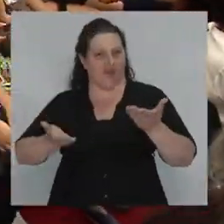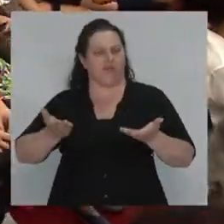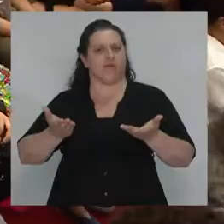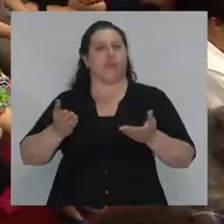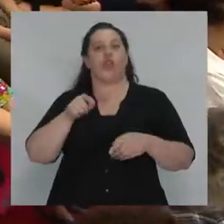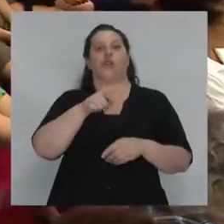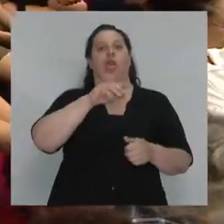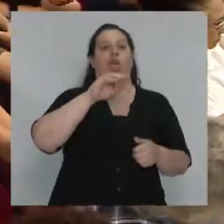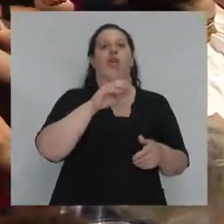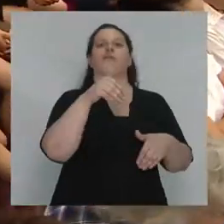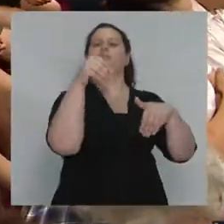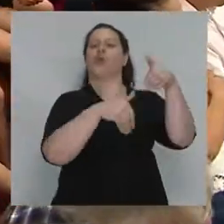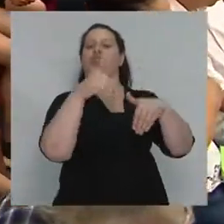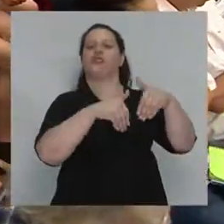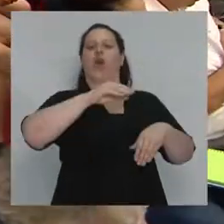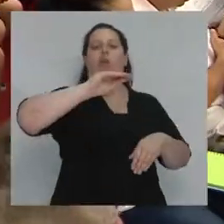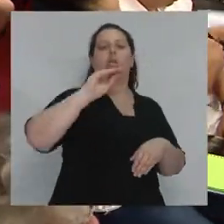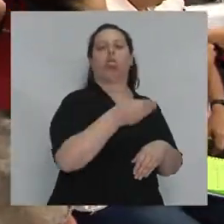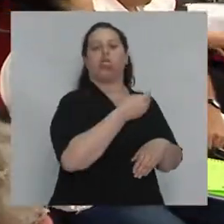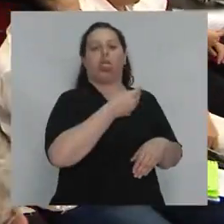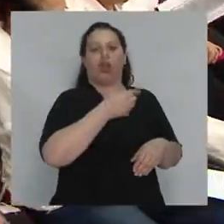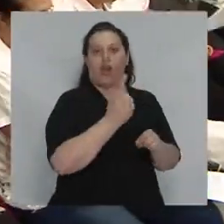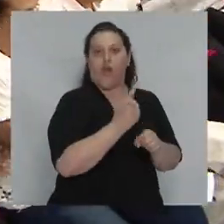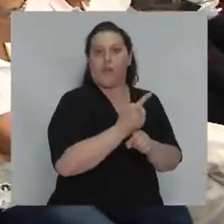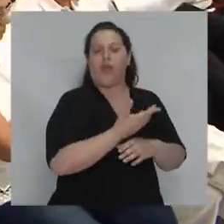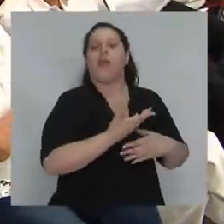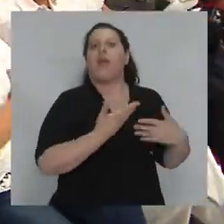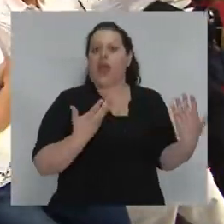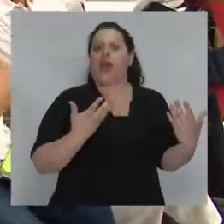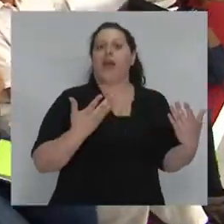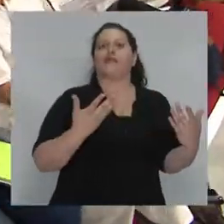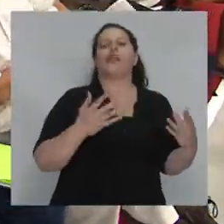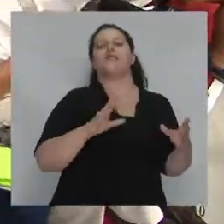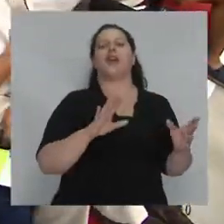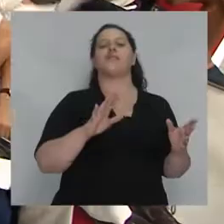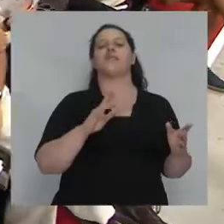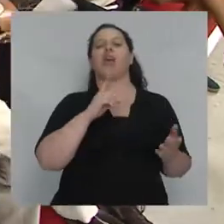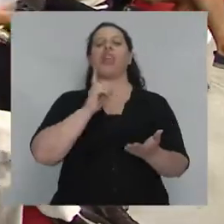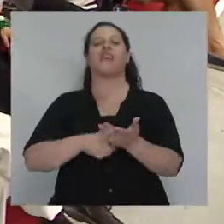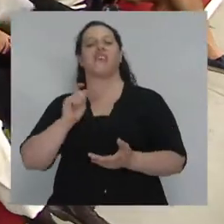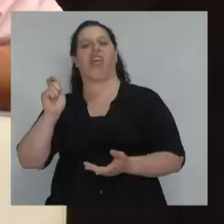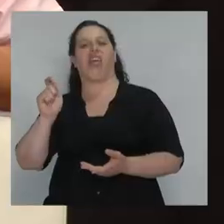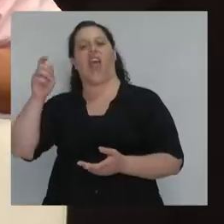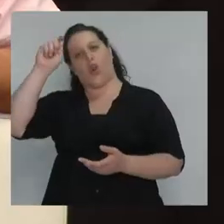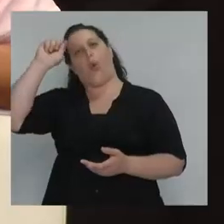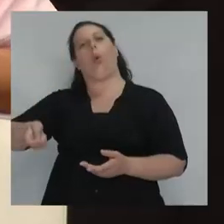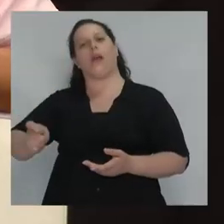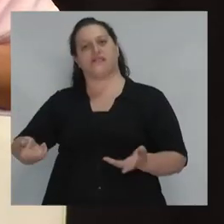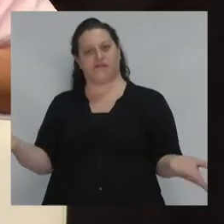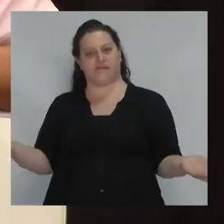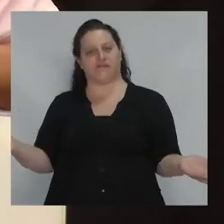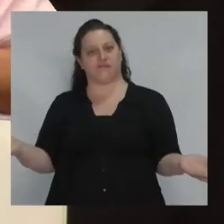pueden derrotar en el campo de las batallas políticas, trasladan la decisión a los estrados